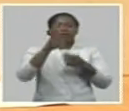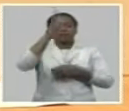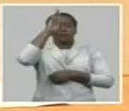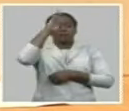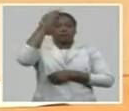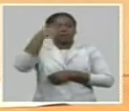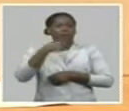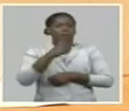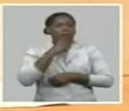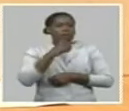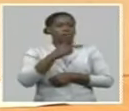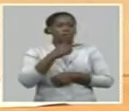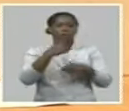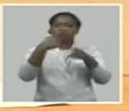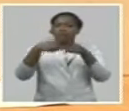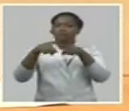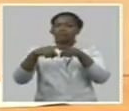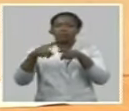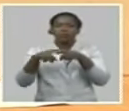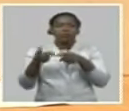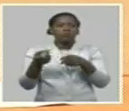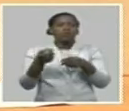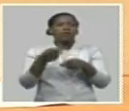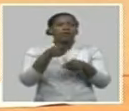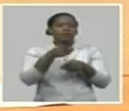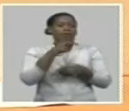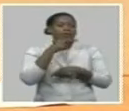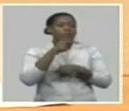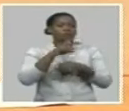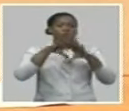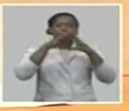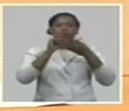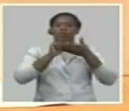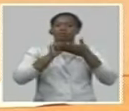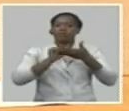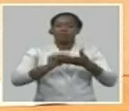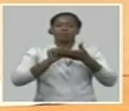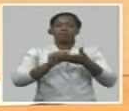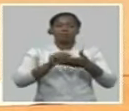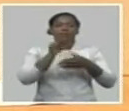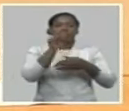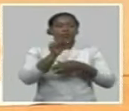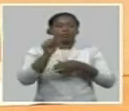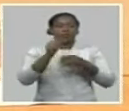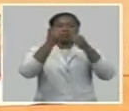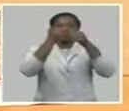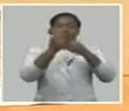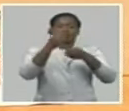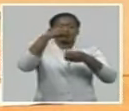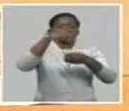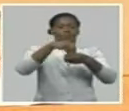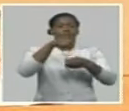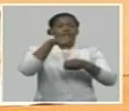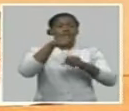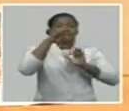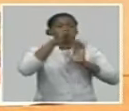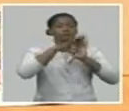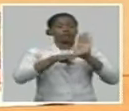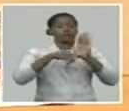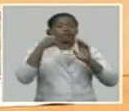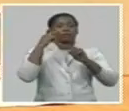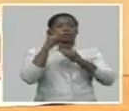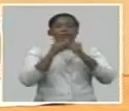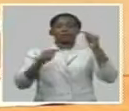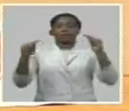servicios adicionales pues si así lo requiere para el tratamiento estas personas eso es una medida importante que tiene que ver con el